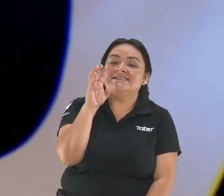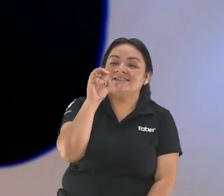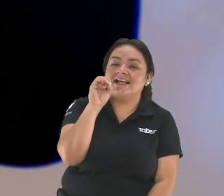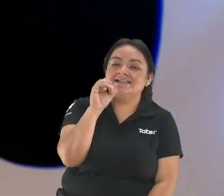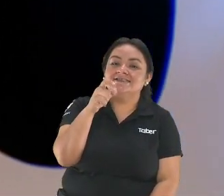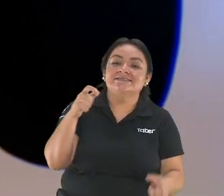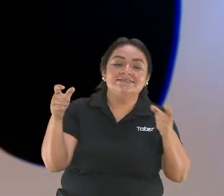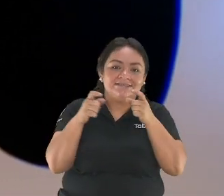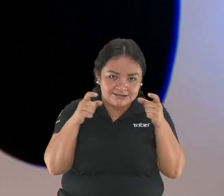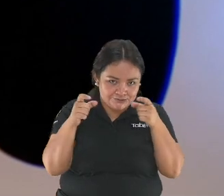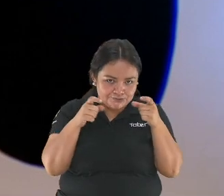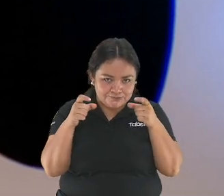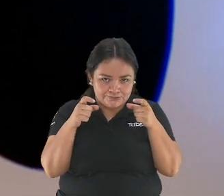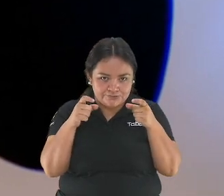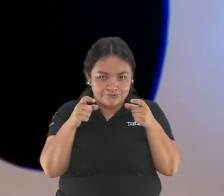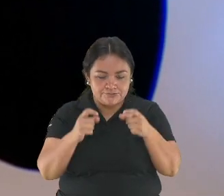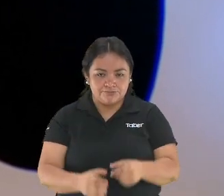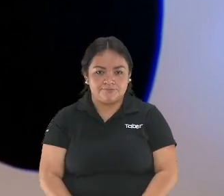años